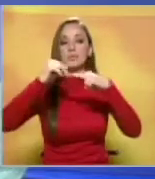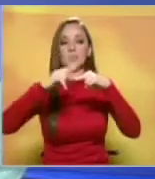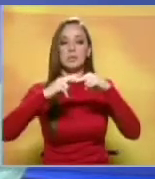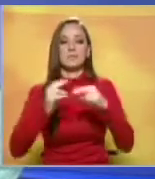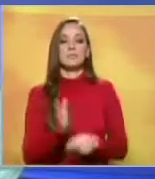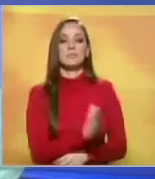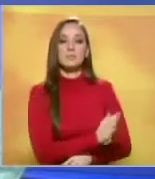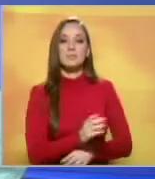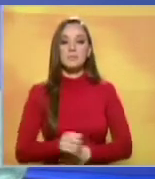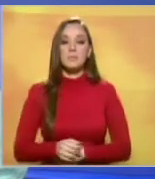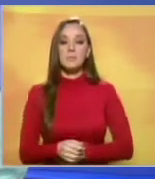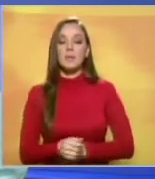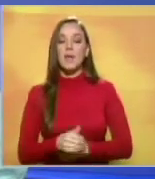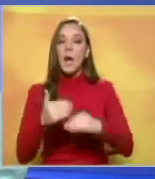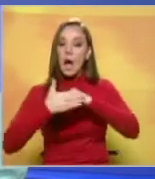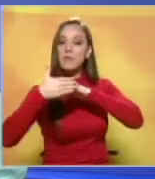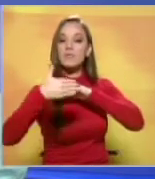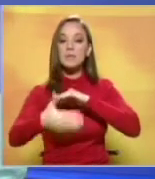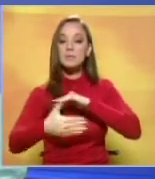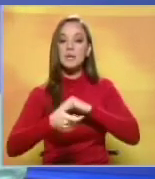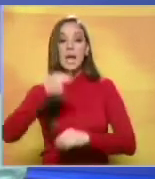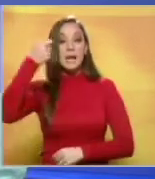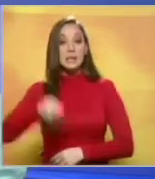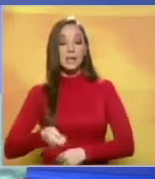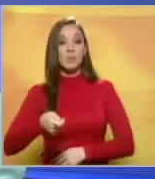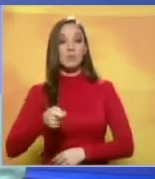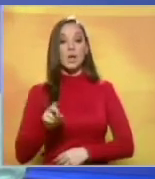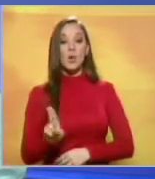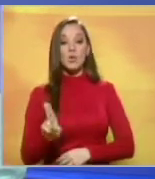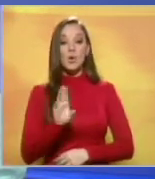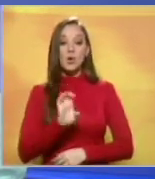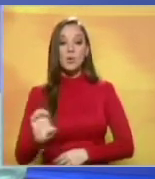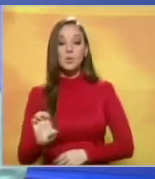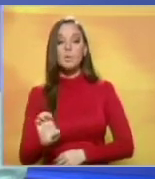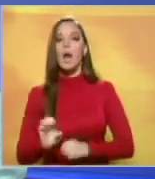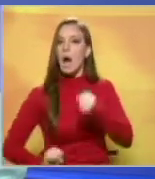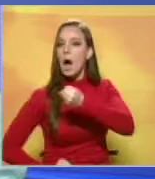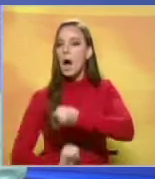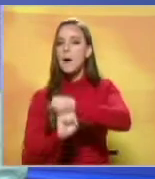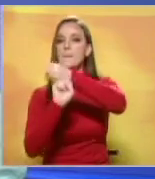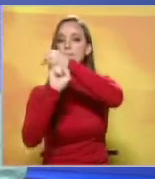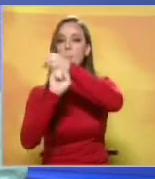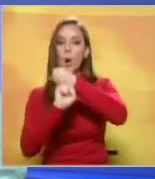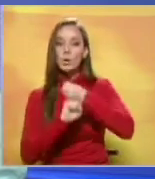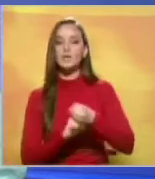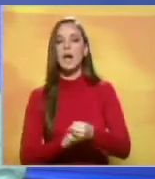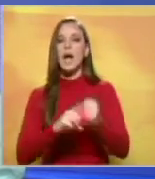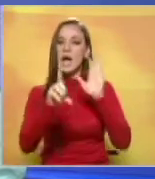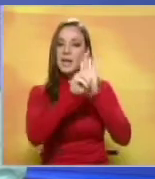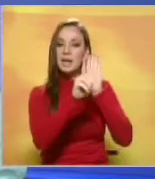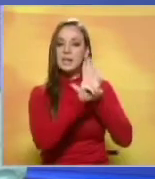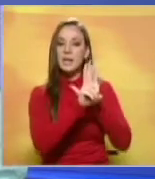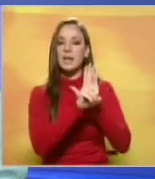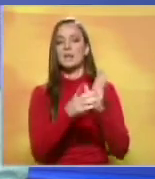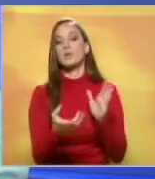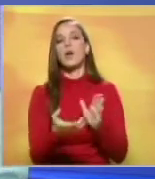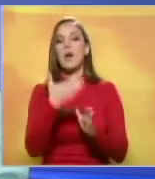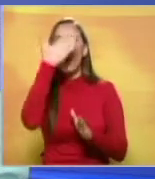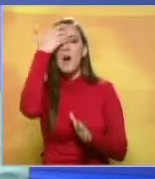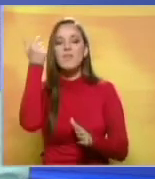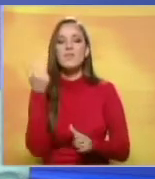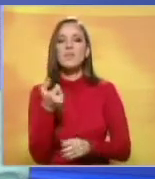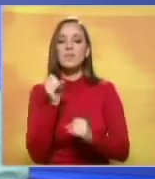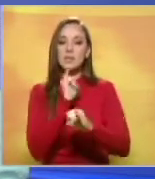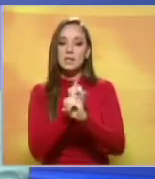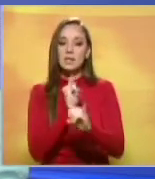más allá de nuestras fronteras es el tribunal de la unión europea respalda el derecho al olvido en internet el fallo obliga a los